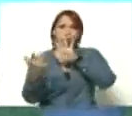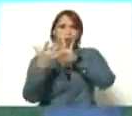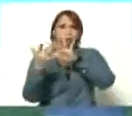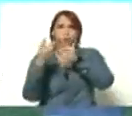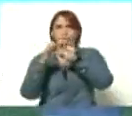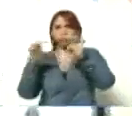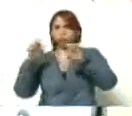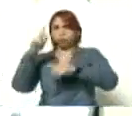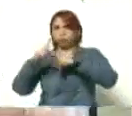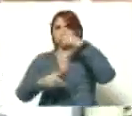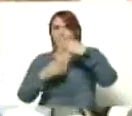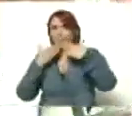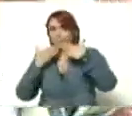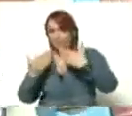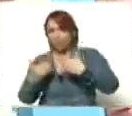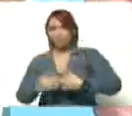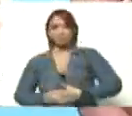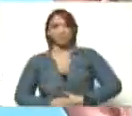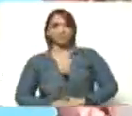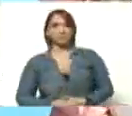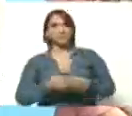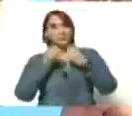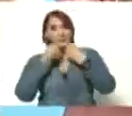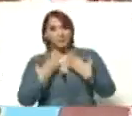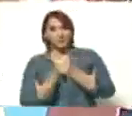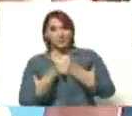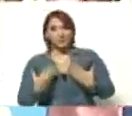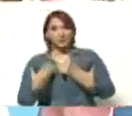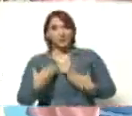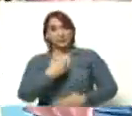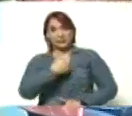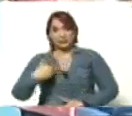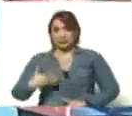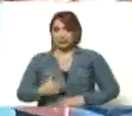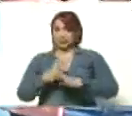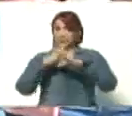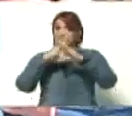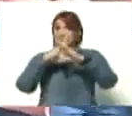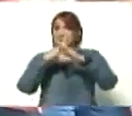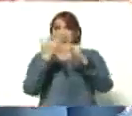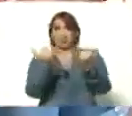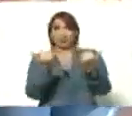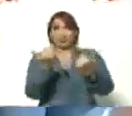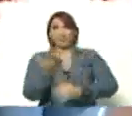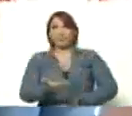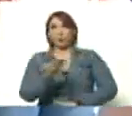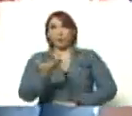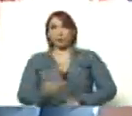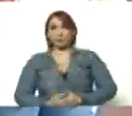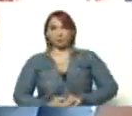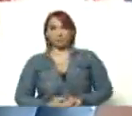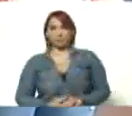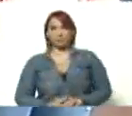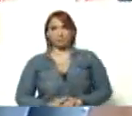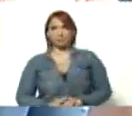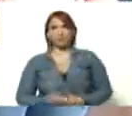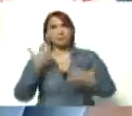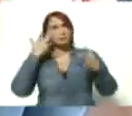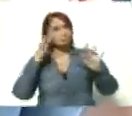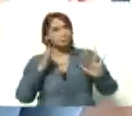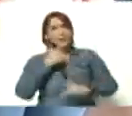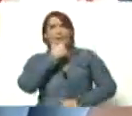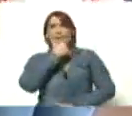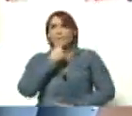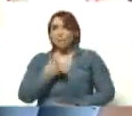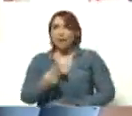educación productiva. Muchísimas gracias. Muy bien, Alejandra. Yo quiero detenerme aquí, en este punto tan importante. Pareciera fácil lo